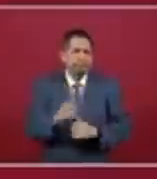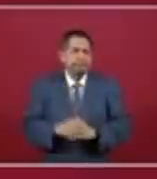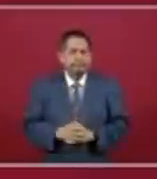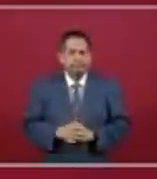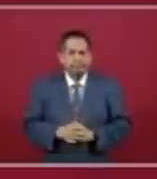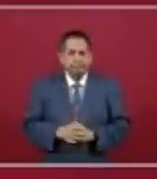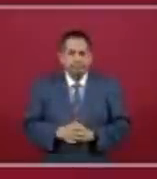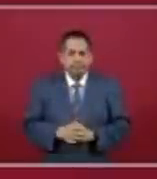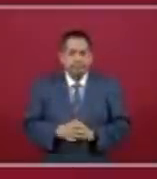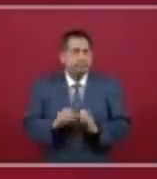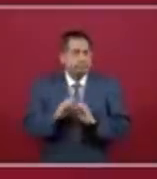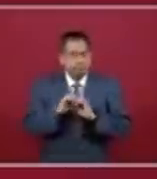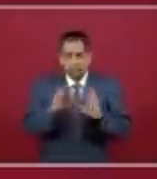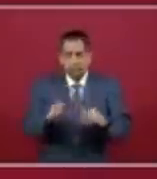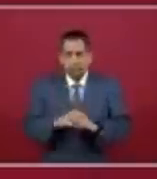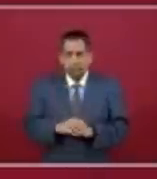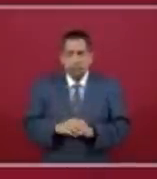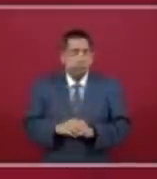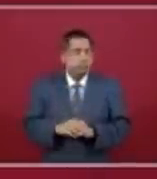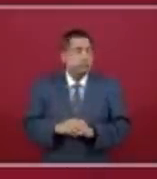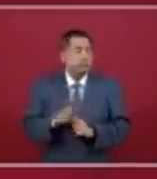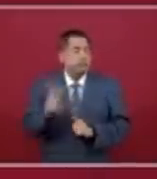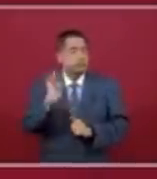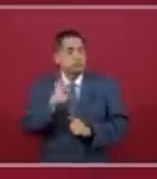Desde luego, si hay un